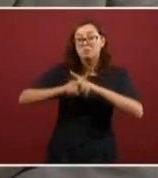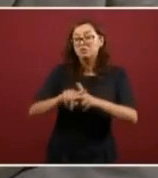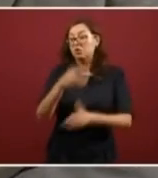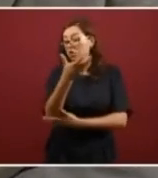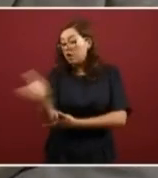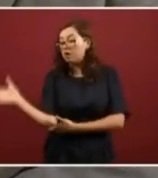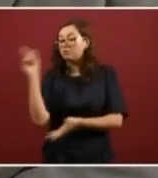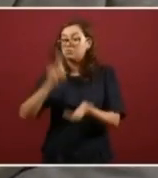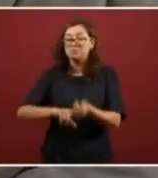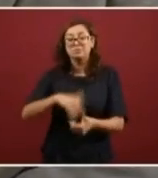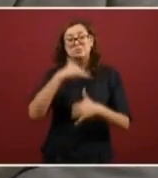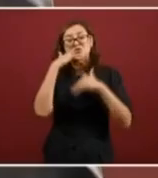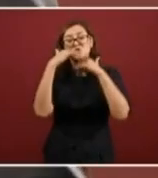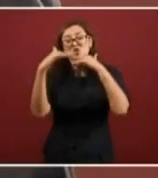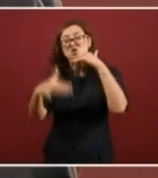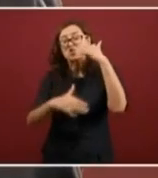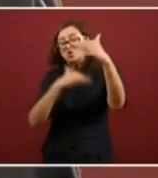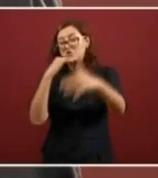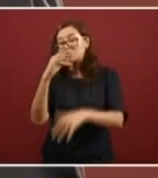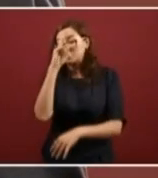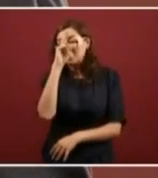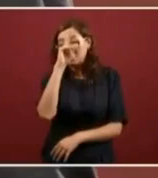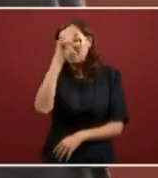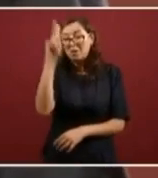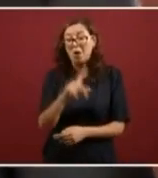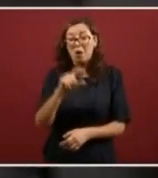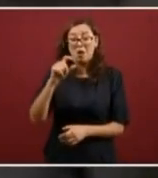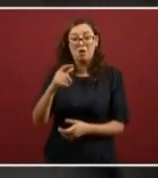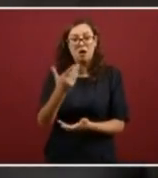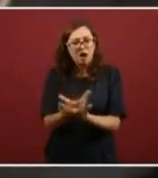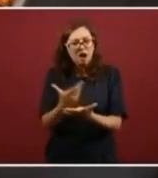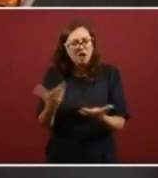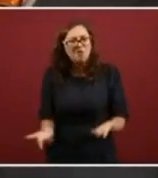de el